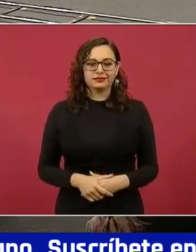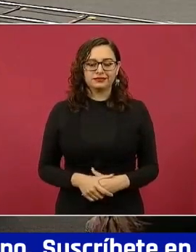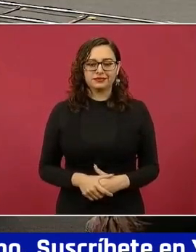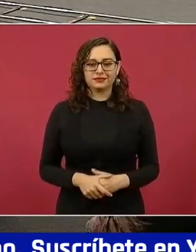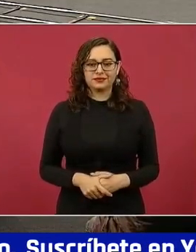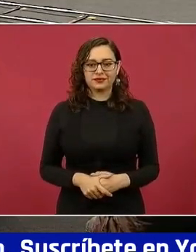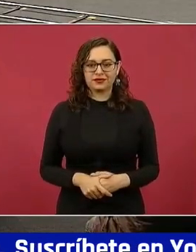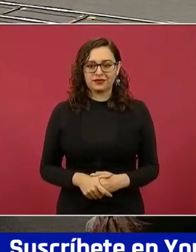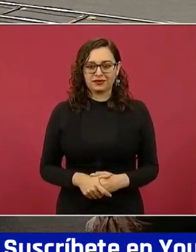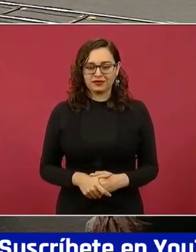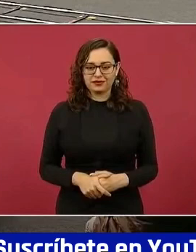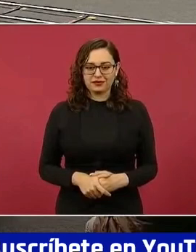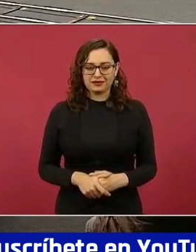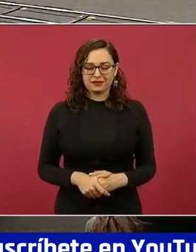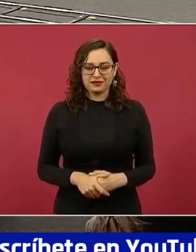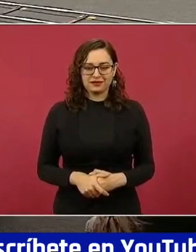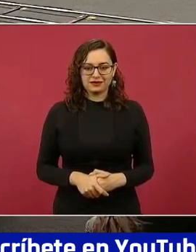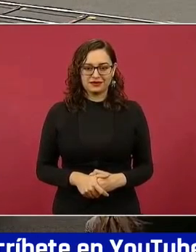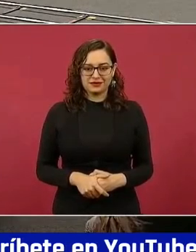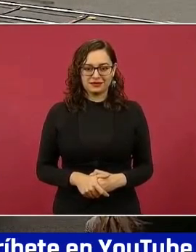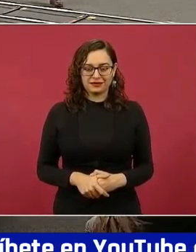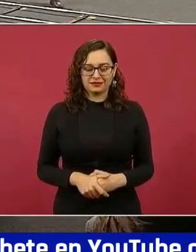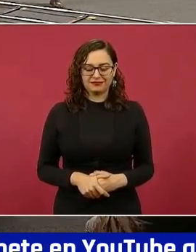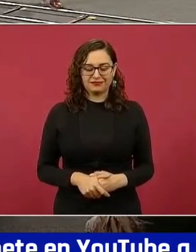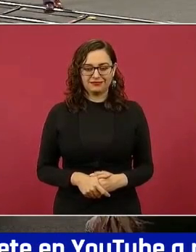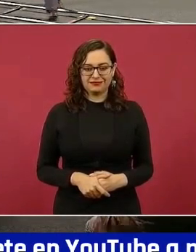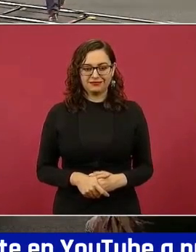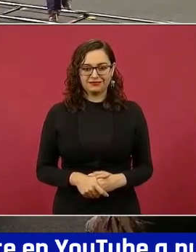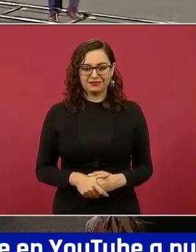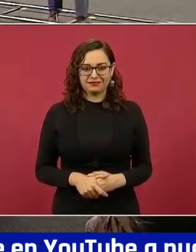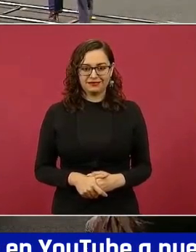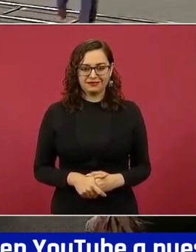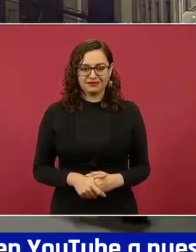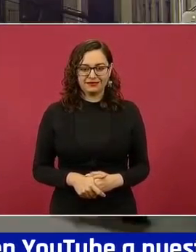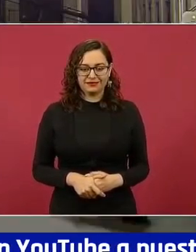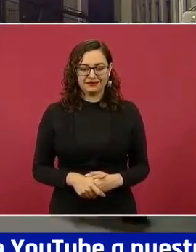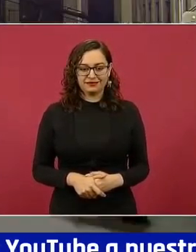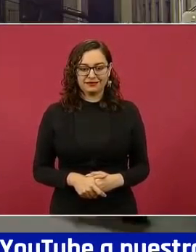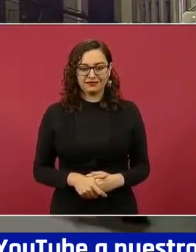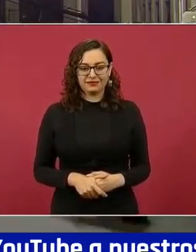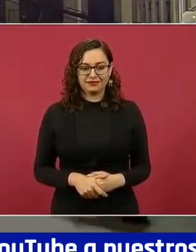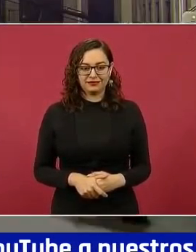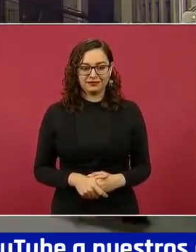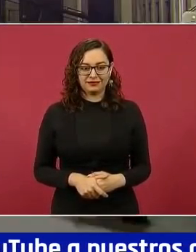Con permiso, presidente. Gracias. Bueno. Mr.